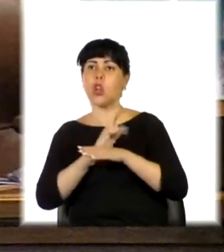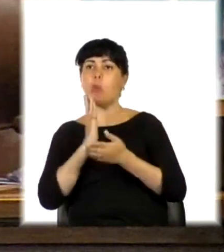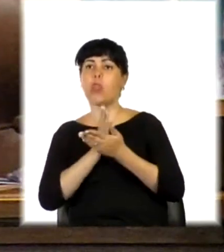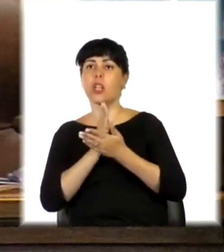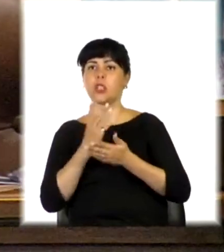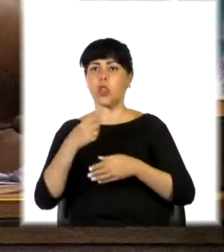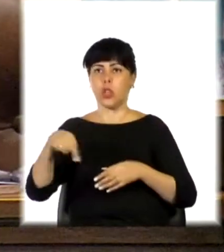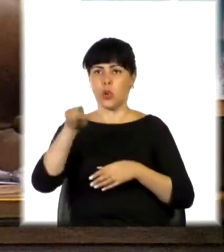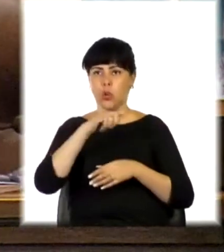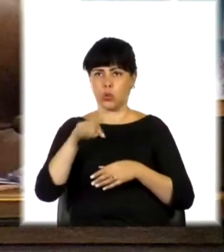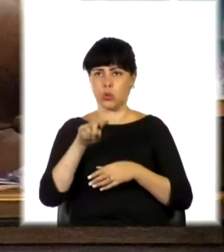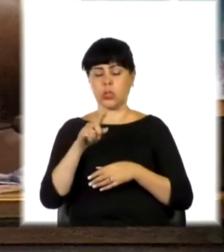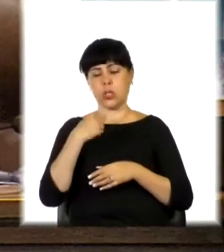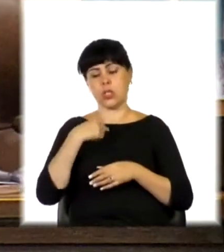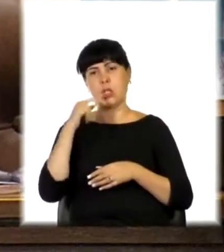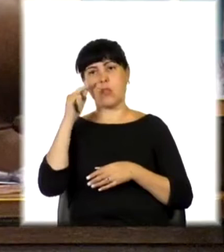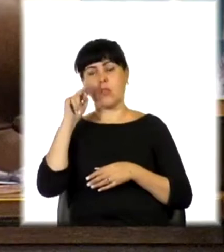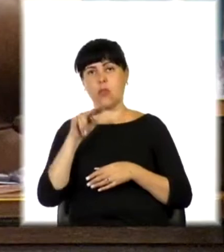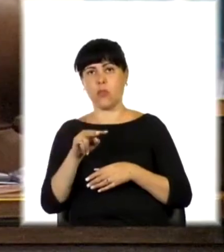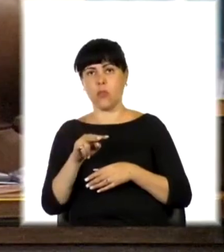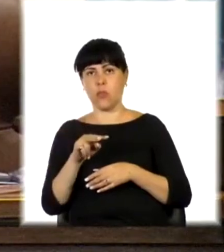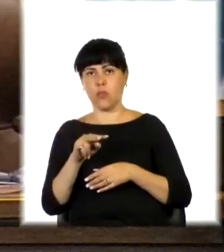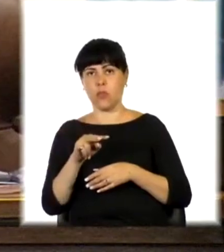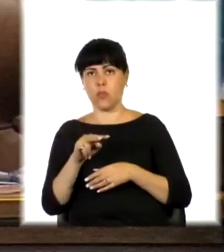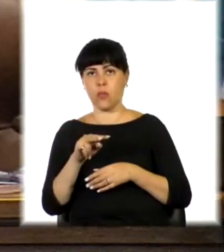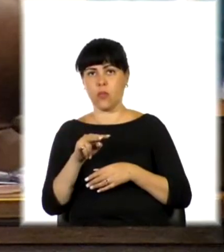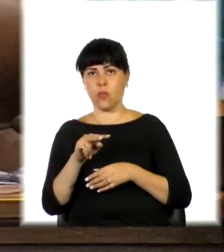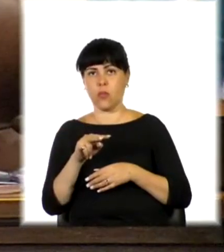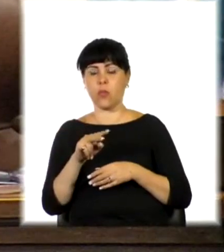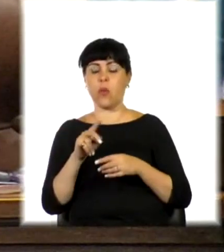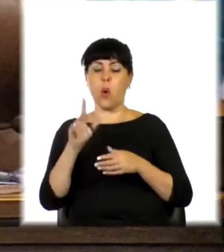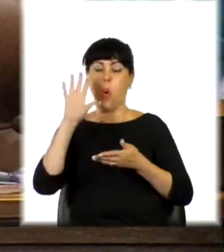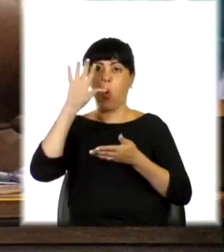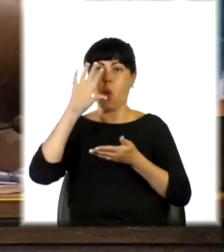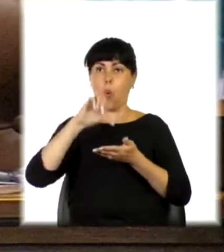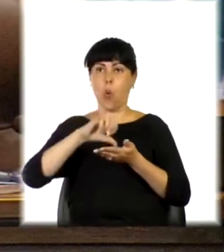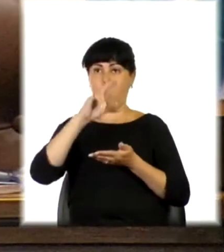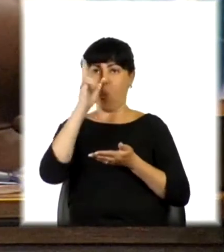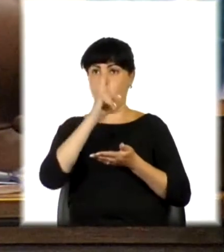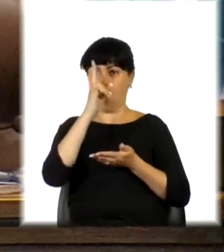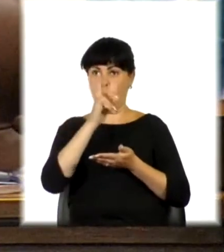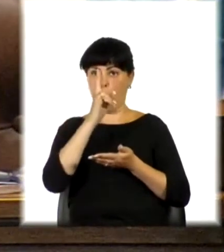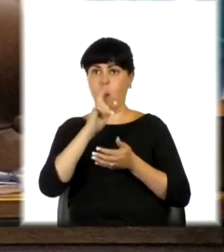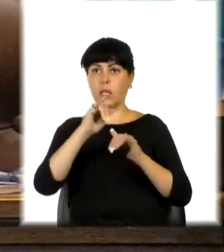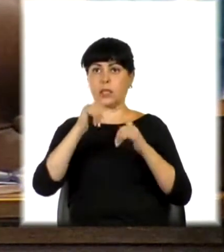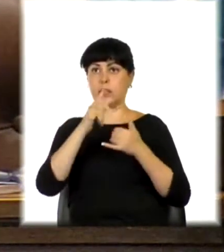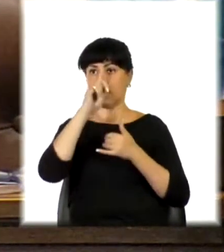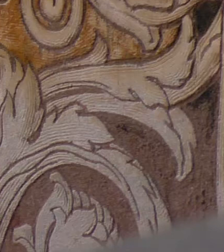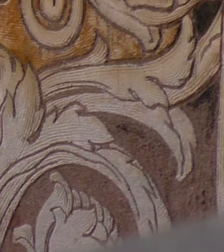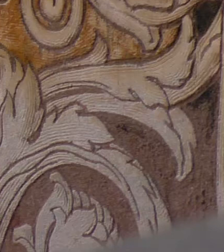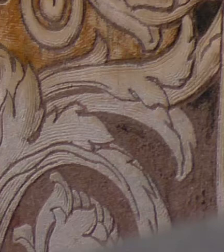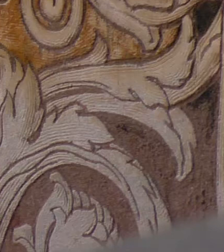si miramos el en nuestro país uruguay es un país catalogado internacionalmente